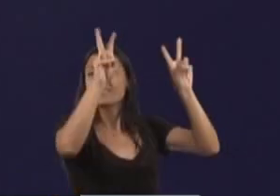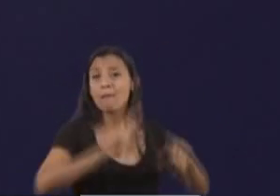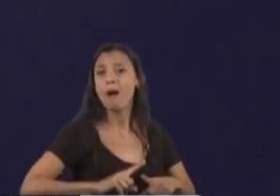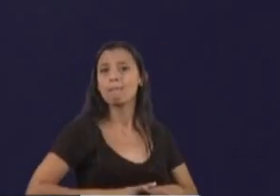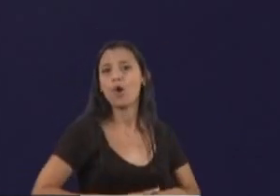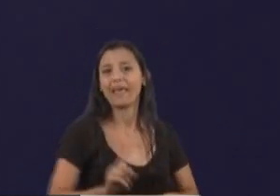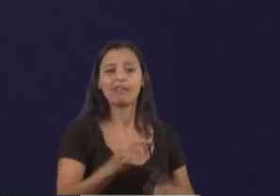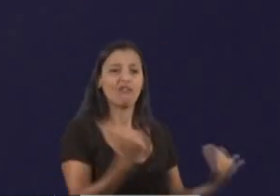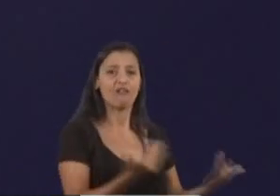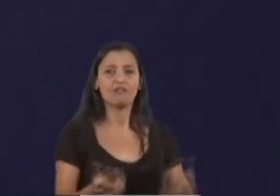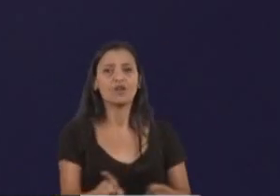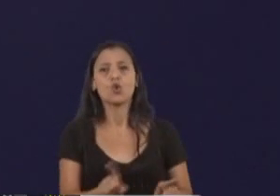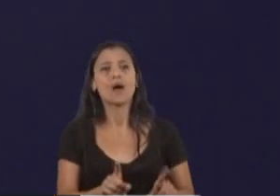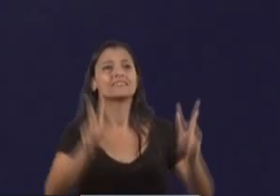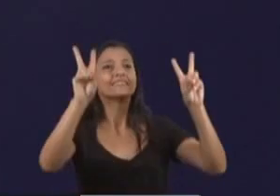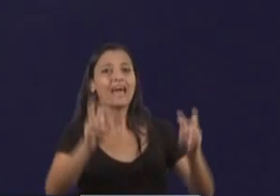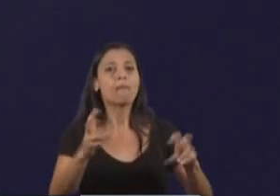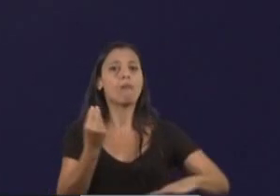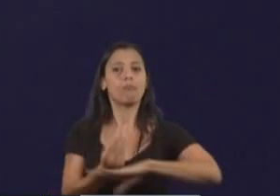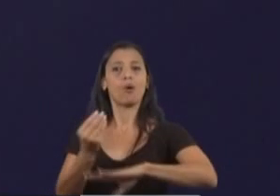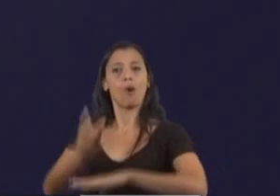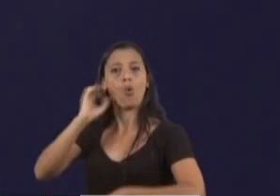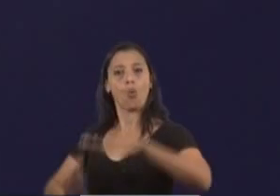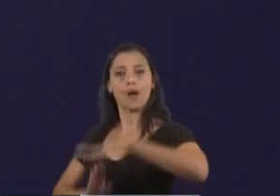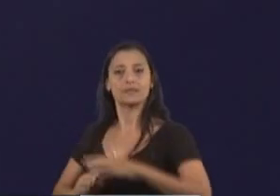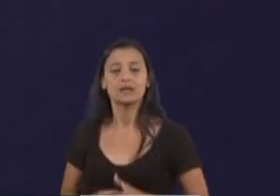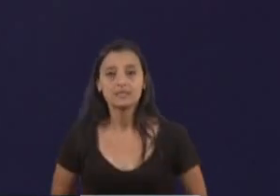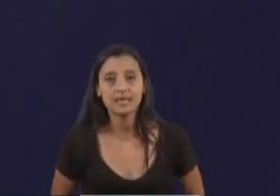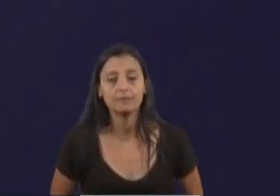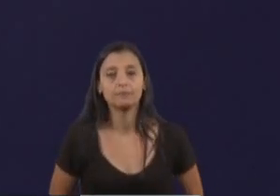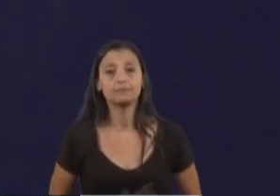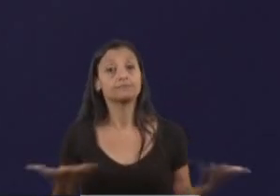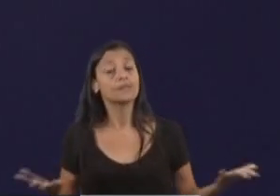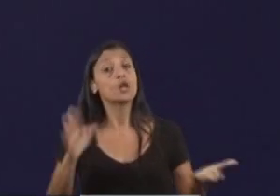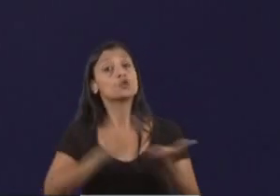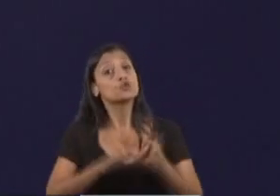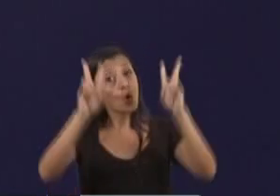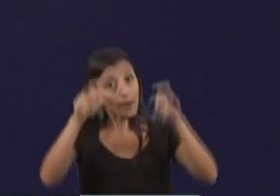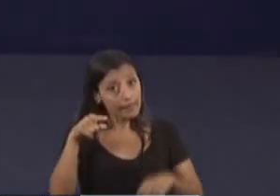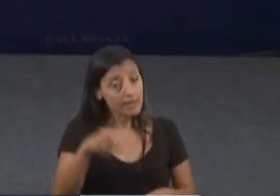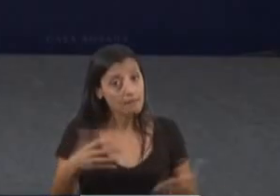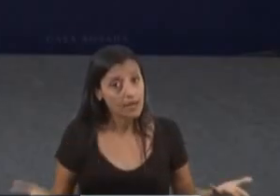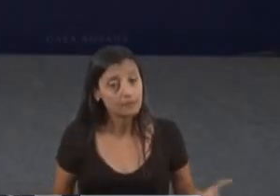cuestiones netamente de los pliegos de los jueces. Y con respecto a...